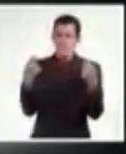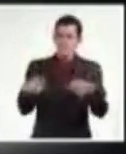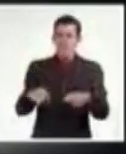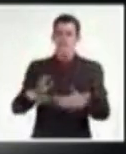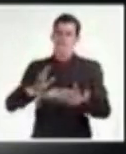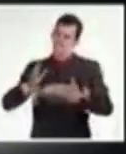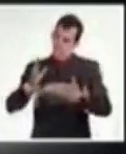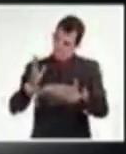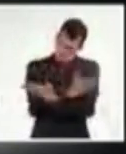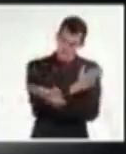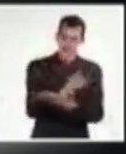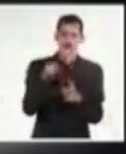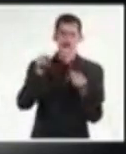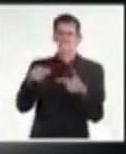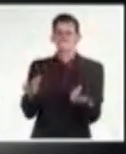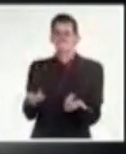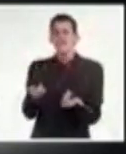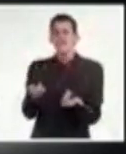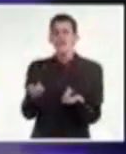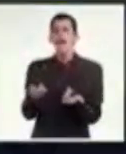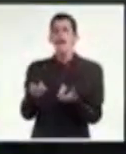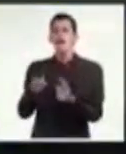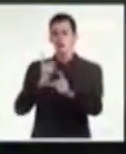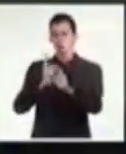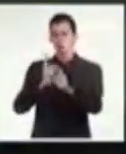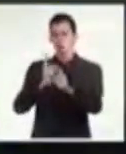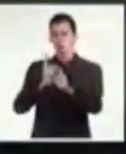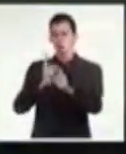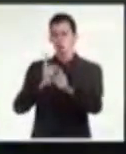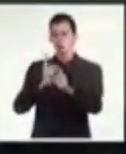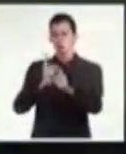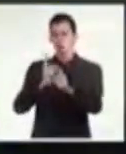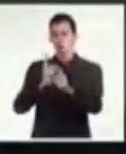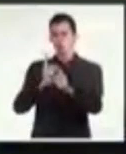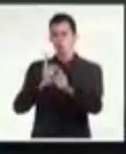A no ser matando la cúpula castrista. El pasado.